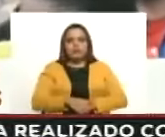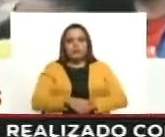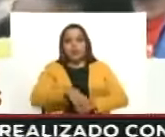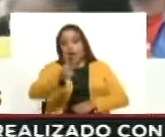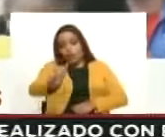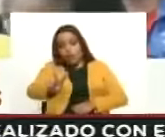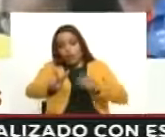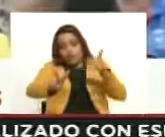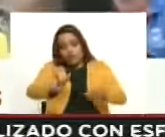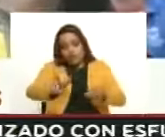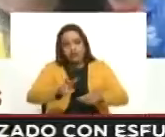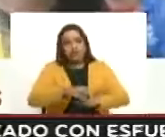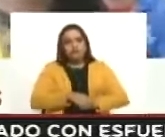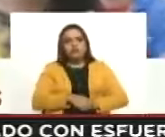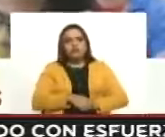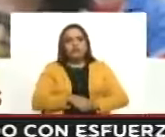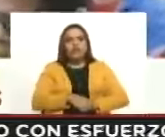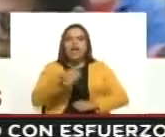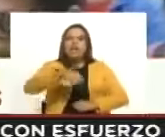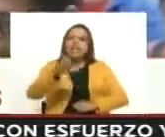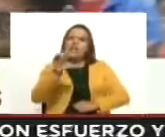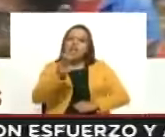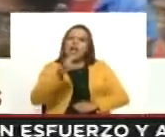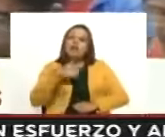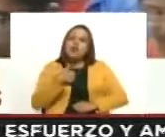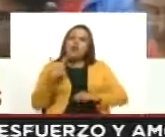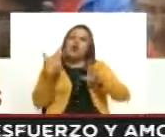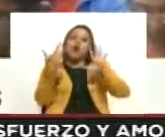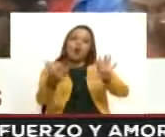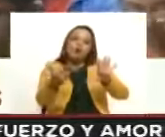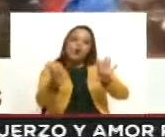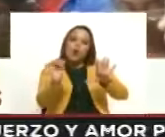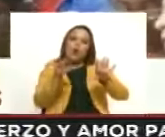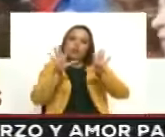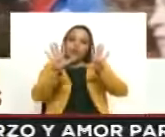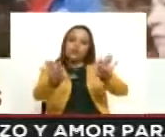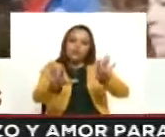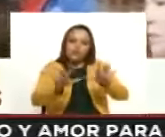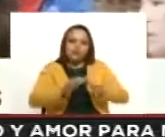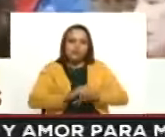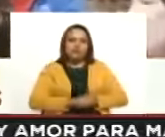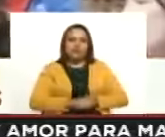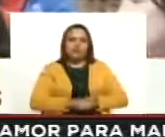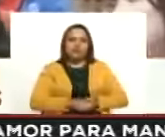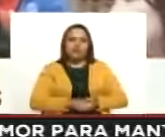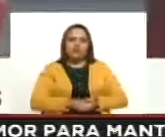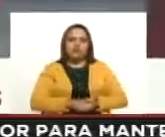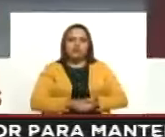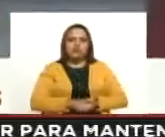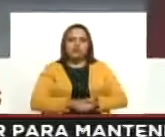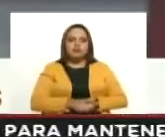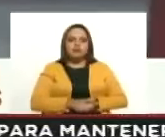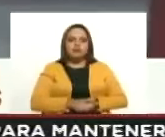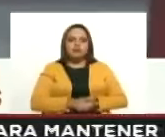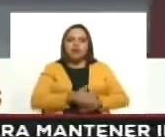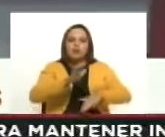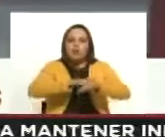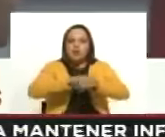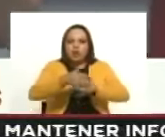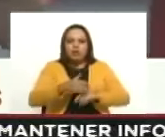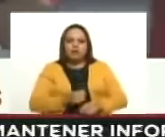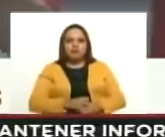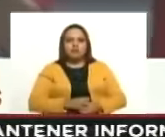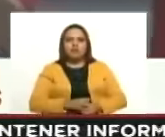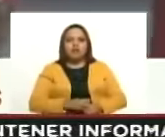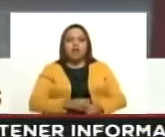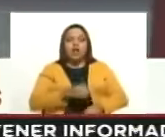dos. Aquí en Caracas yo le pondría 8 y cuidado si 10. ¿Por qué? Porque si ellos nos